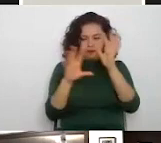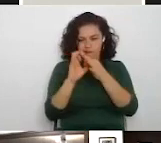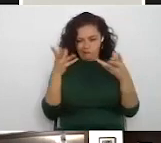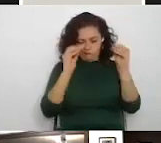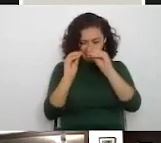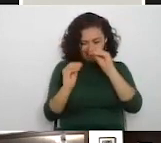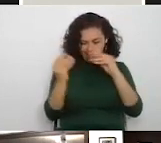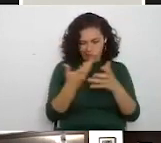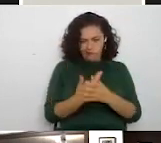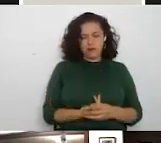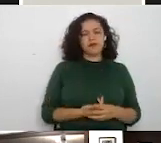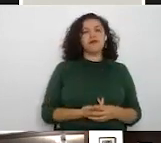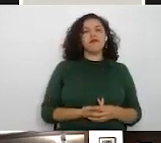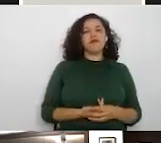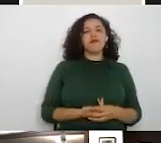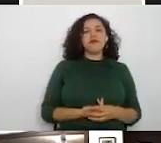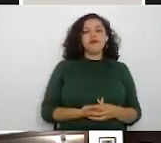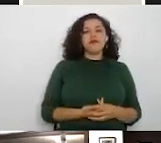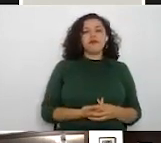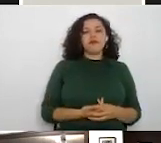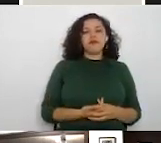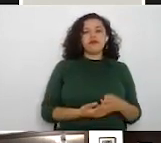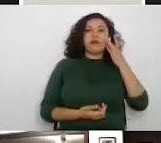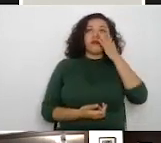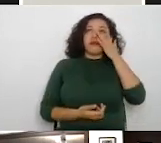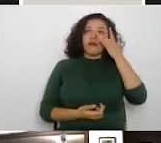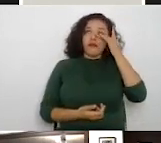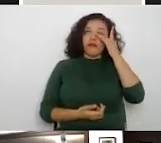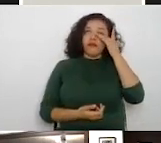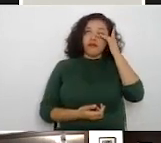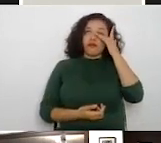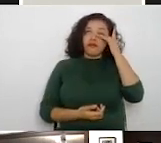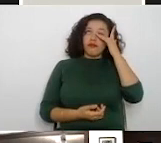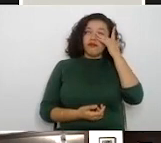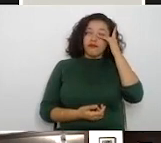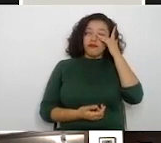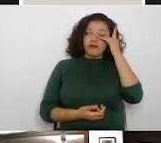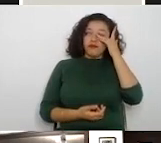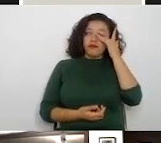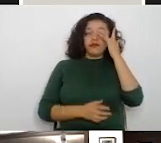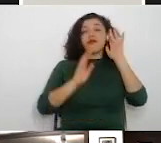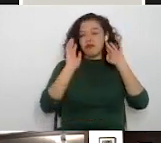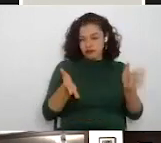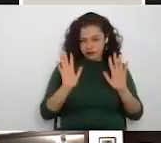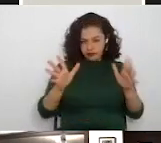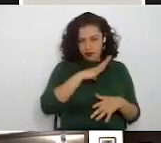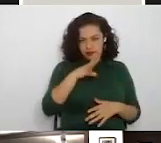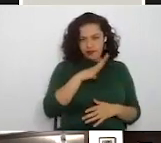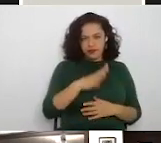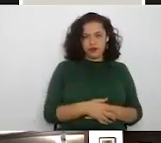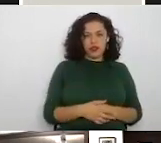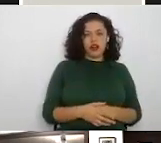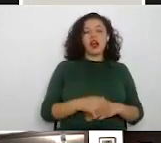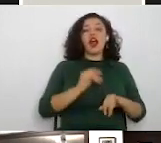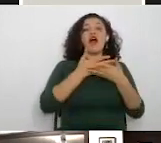Y bueno, pues obviamente en todo esto que ya lo tenemos, pues vamos ahora sí a recopilar